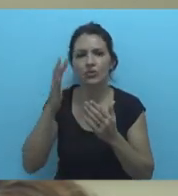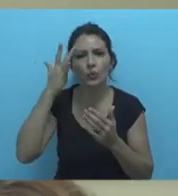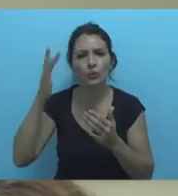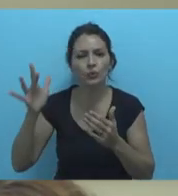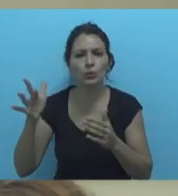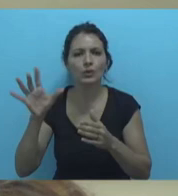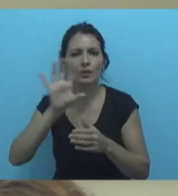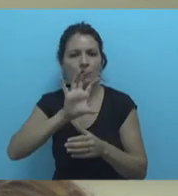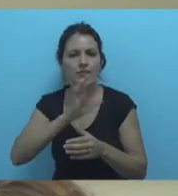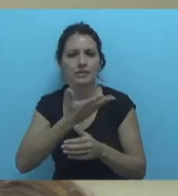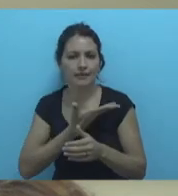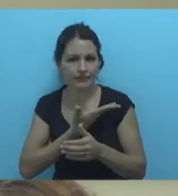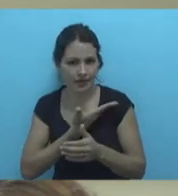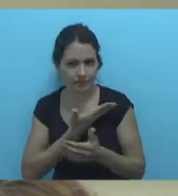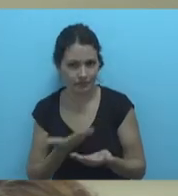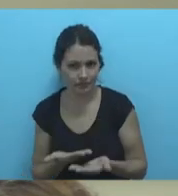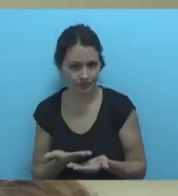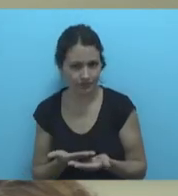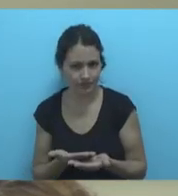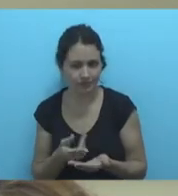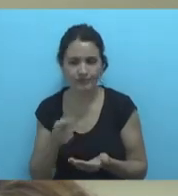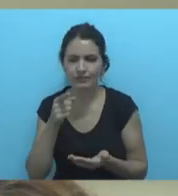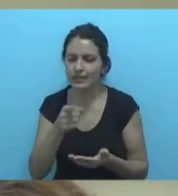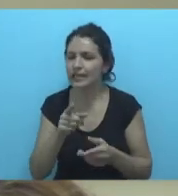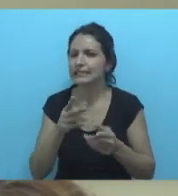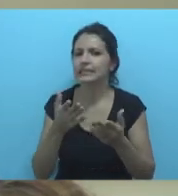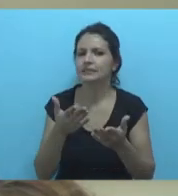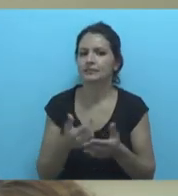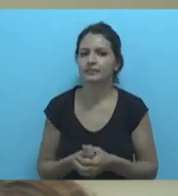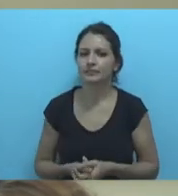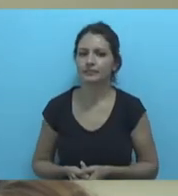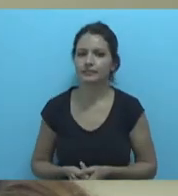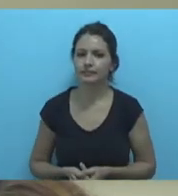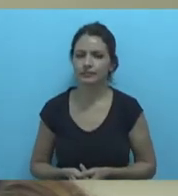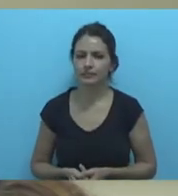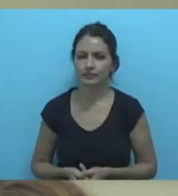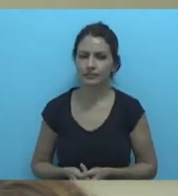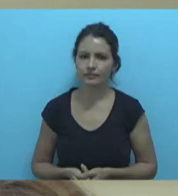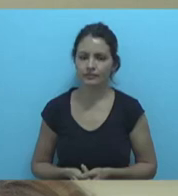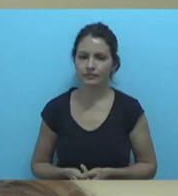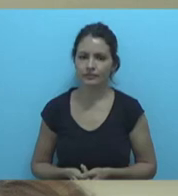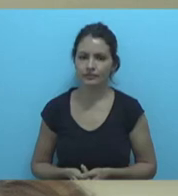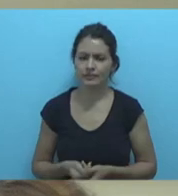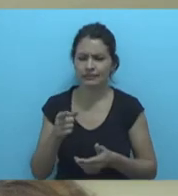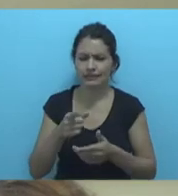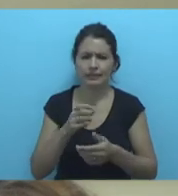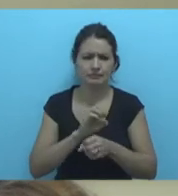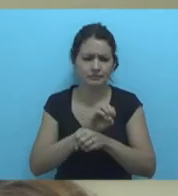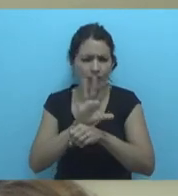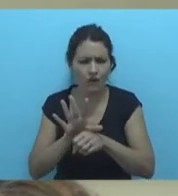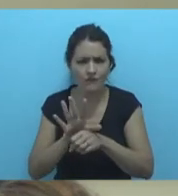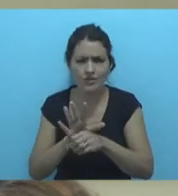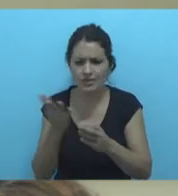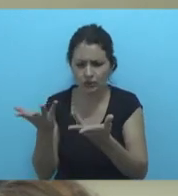parece que si algo viene a traernos como aprendizaje estas pandemias o la pandemia del COVID, principalmente que atravesamos